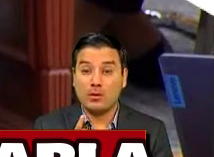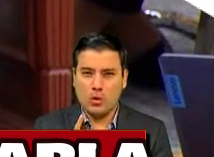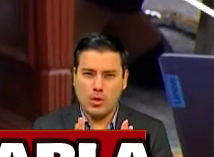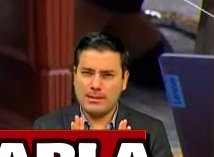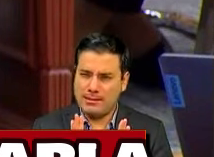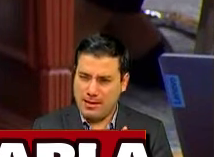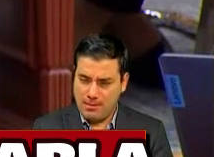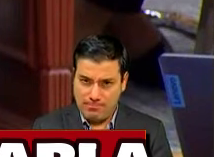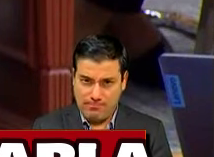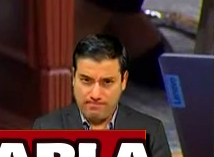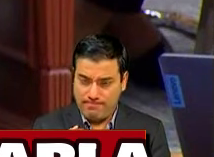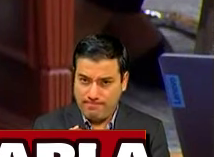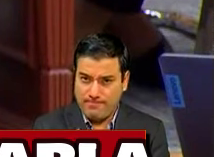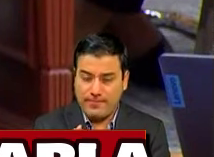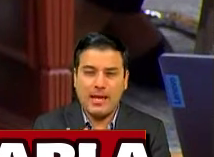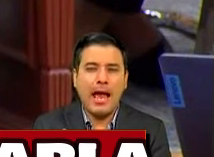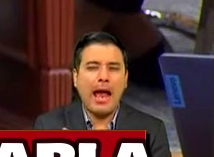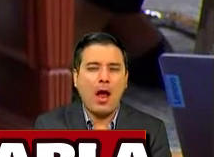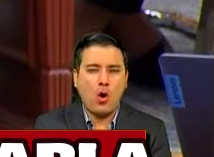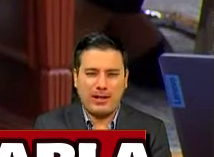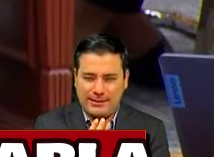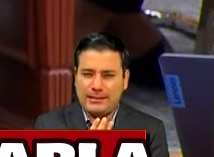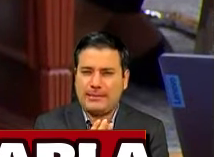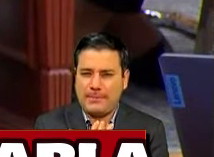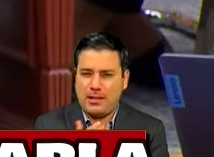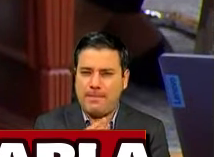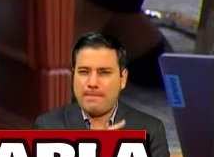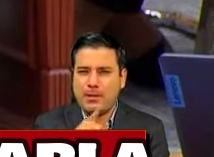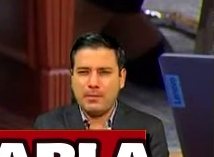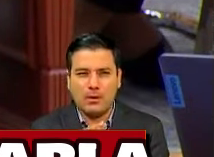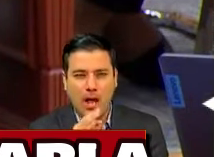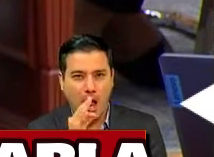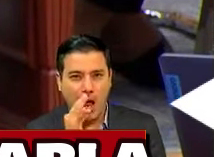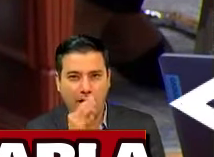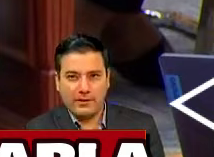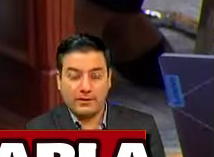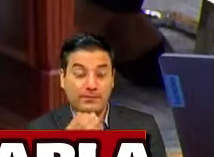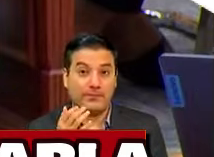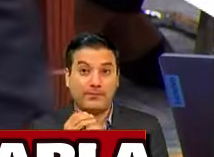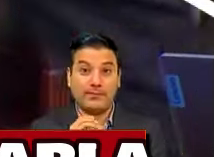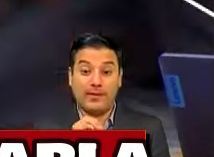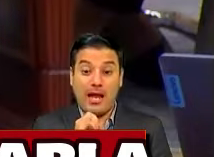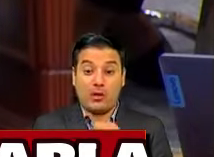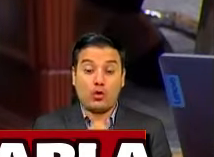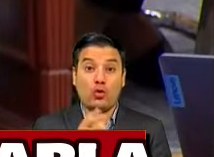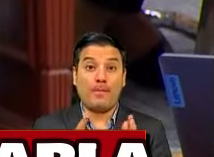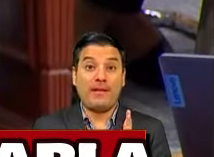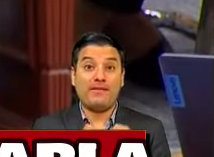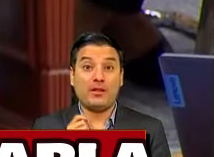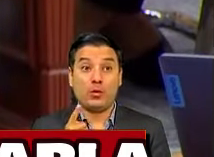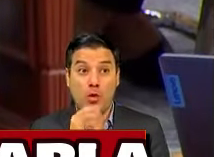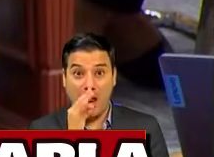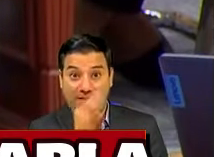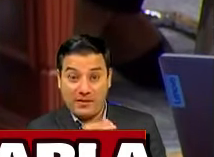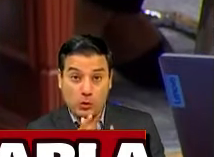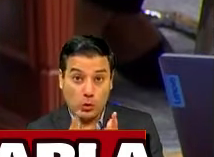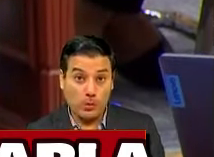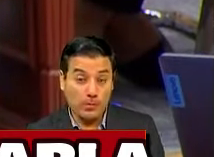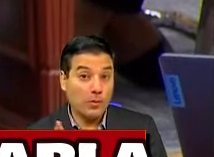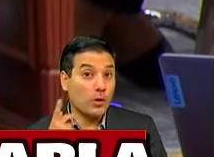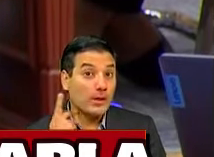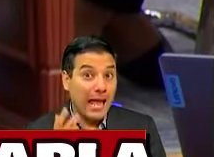oficioso, ahora se les notificó y además, a diferencia de 2021 que se notificó al partido, ahora